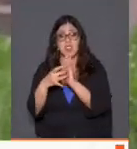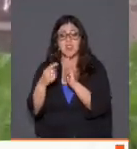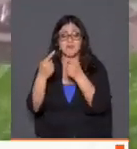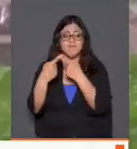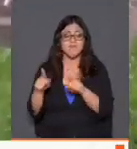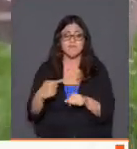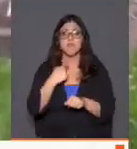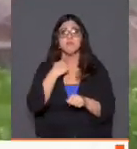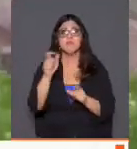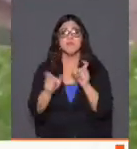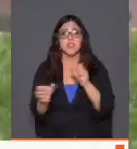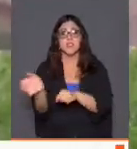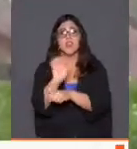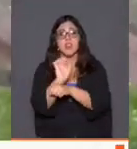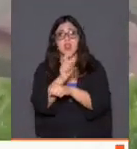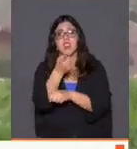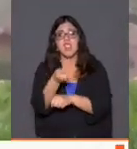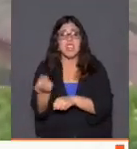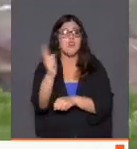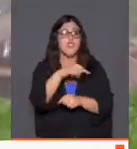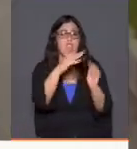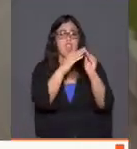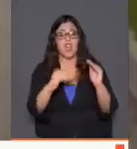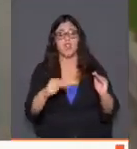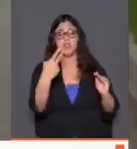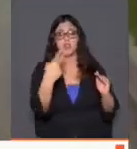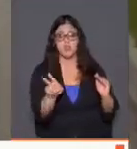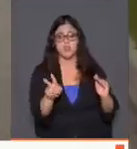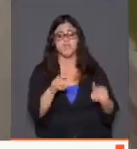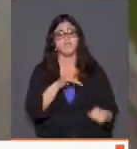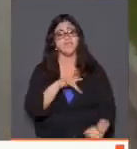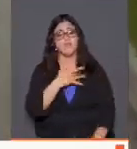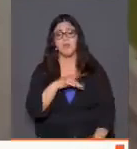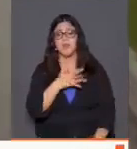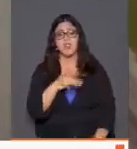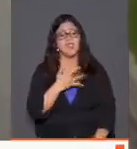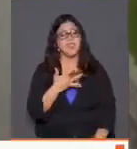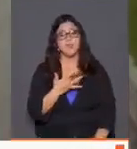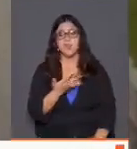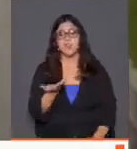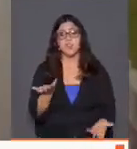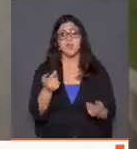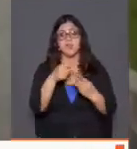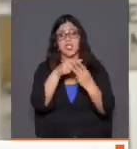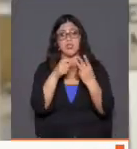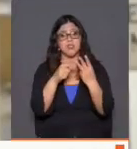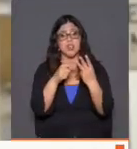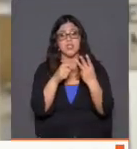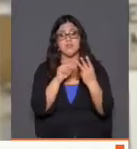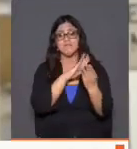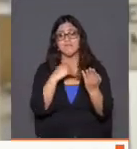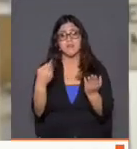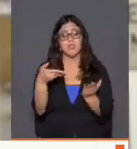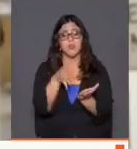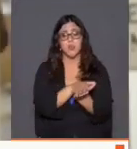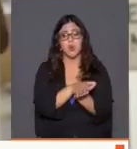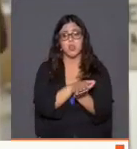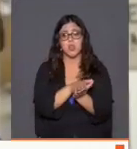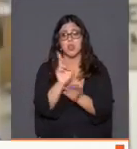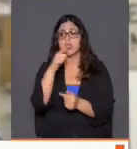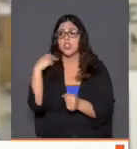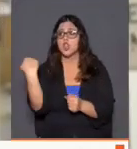afectaron a conductores que regresaban a sus hogares. Lamentablemente el desenlace de todos fue fatal. Pero nosotros